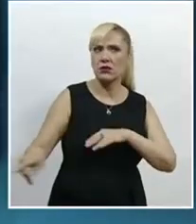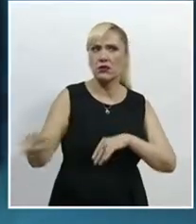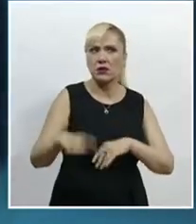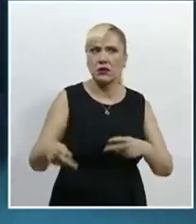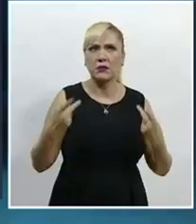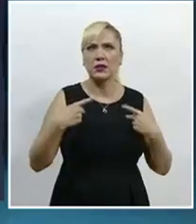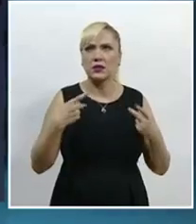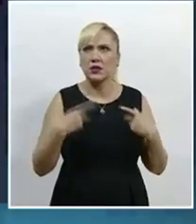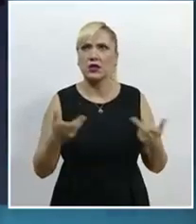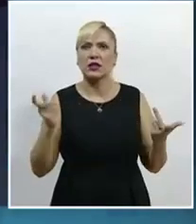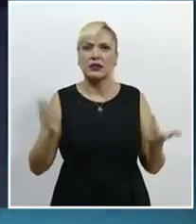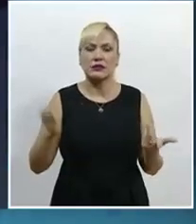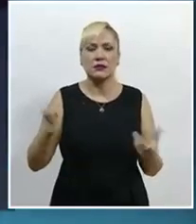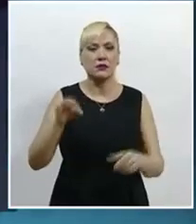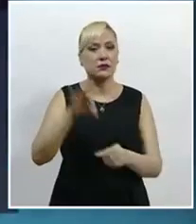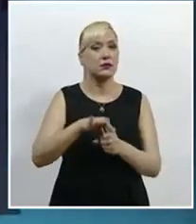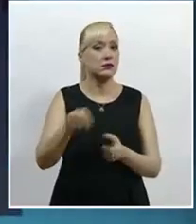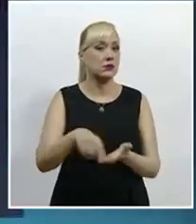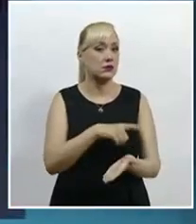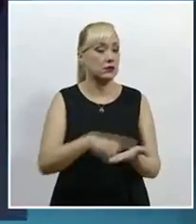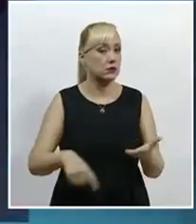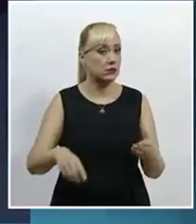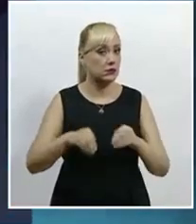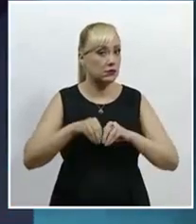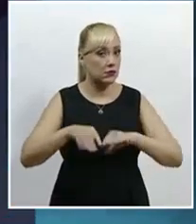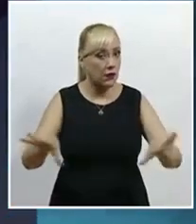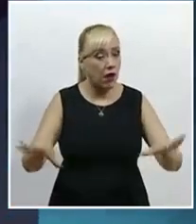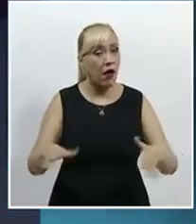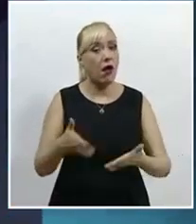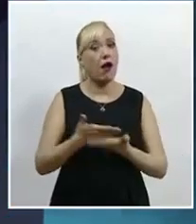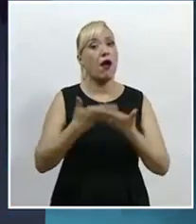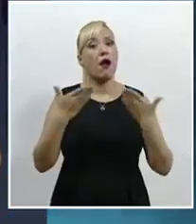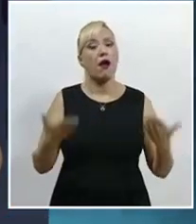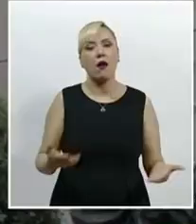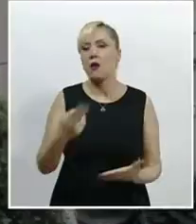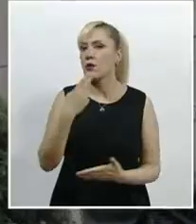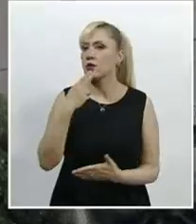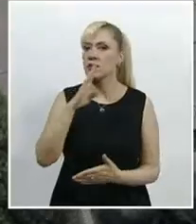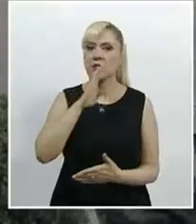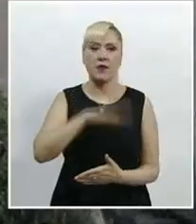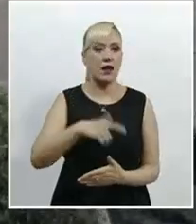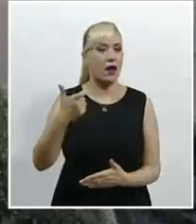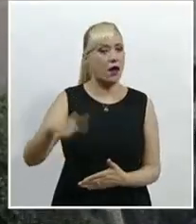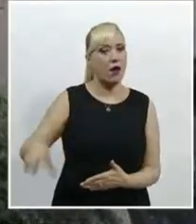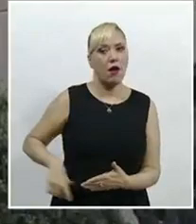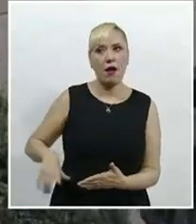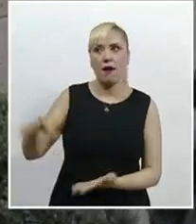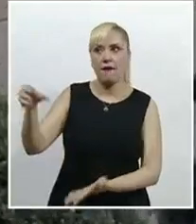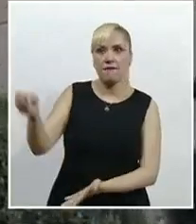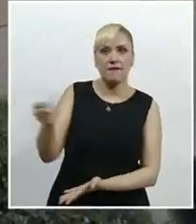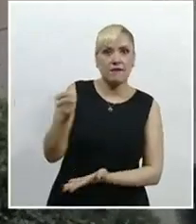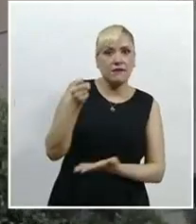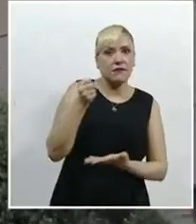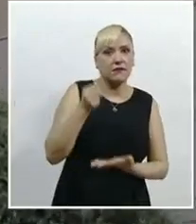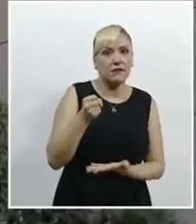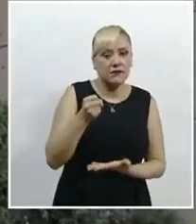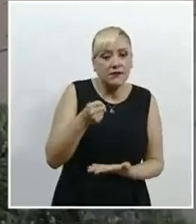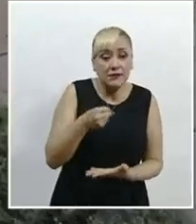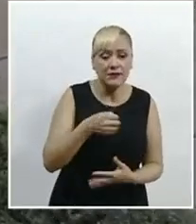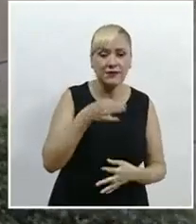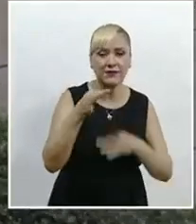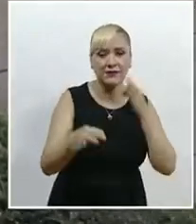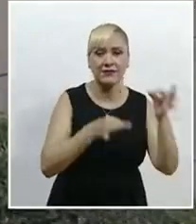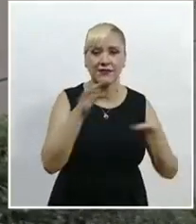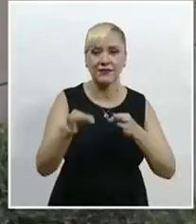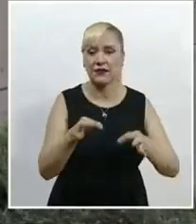del Tribunal Electoral relacionada con la promoción personalizada y el uso indebido de recursos públicos durante la revocación de mandato.